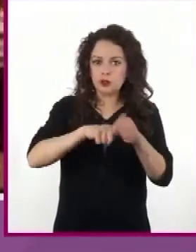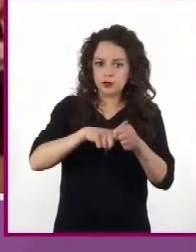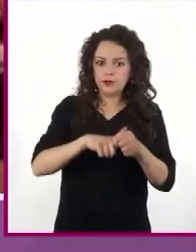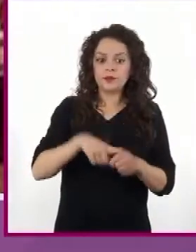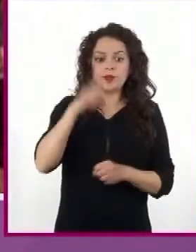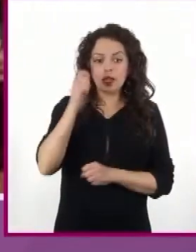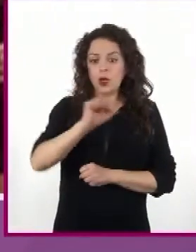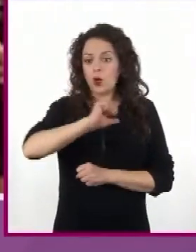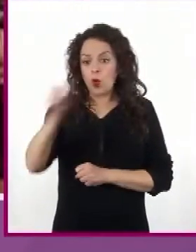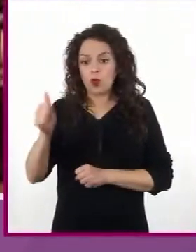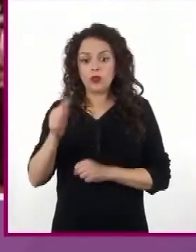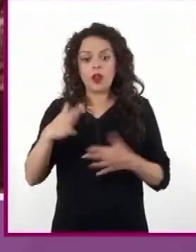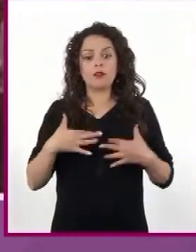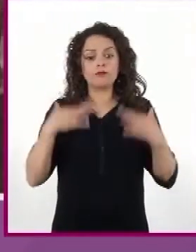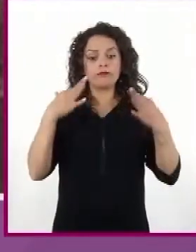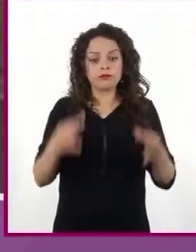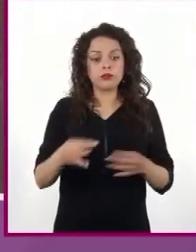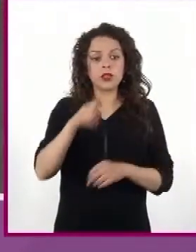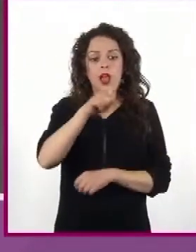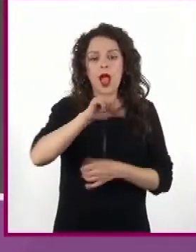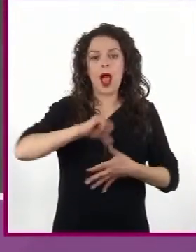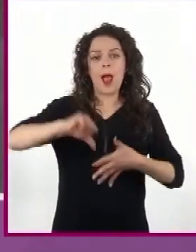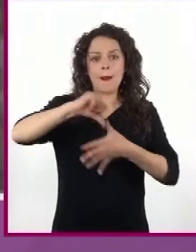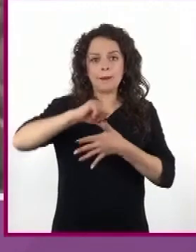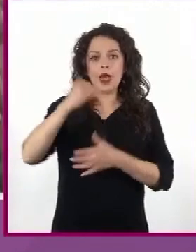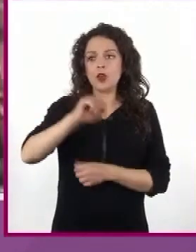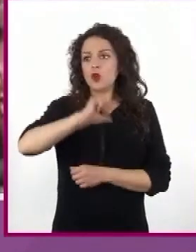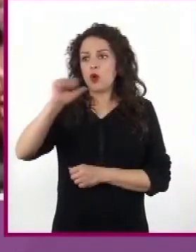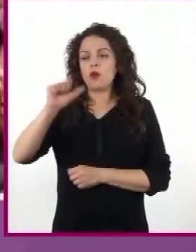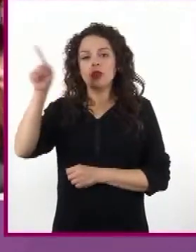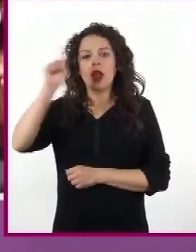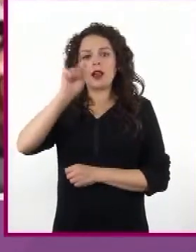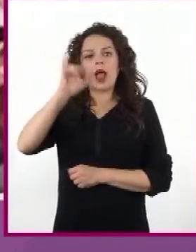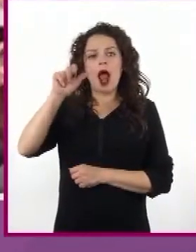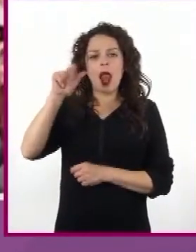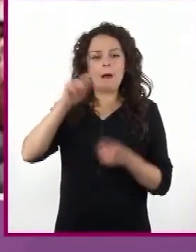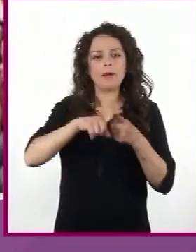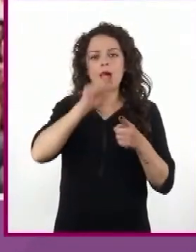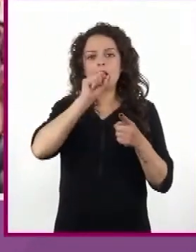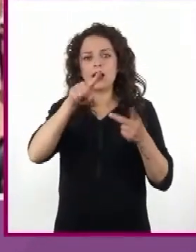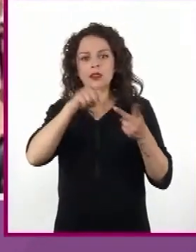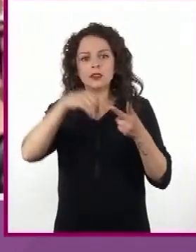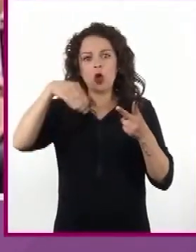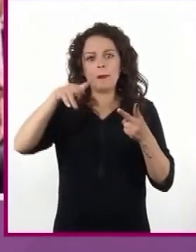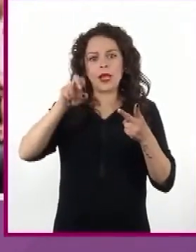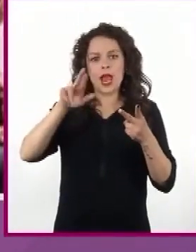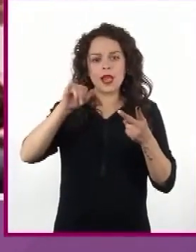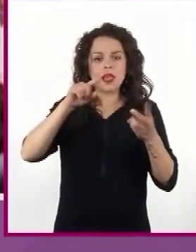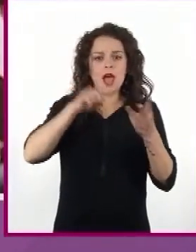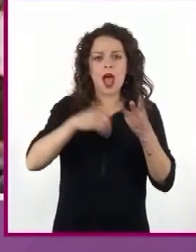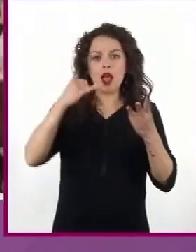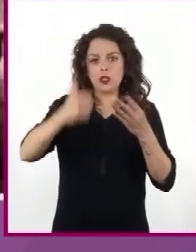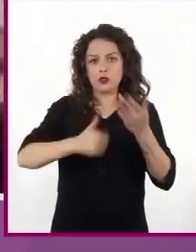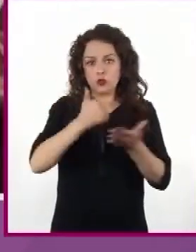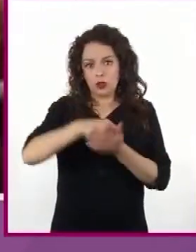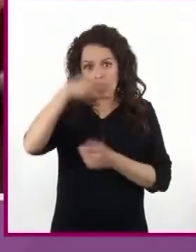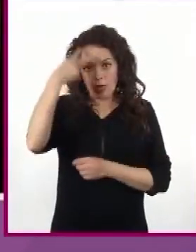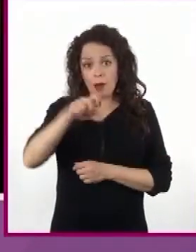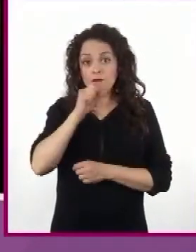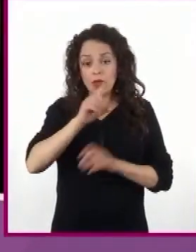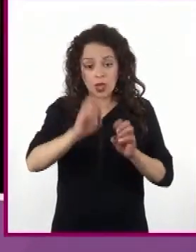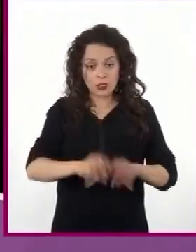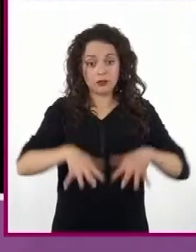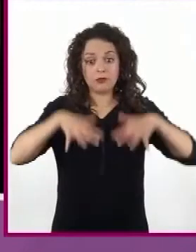y dirigió a las orquestas sinfónicas de Jalapa, Jalisco, Minería y a la Filarmónica de la Ciudad de México.